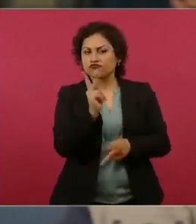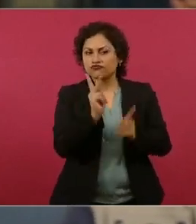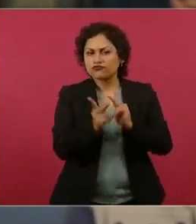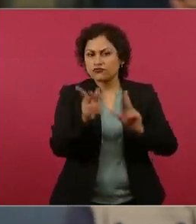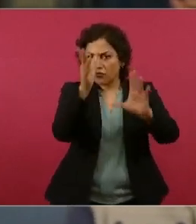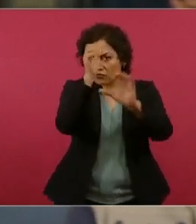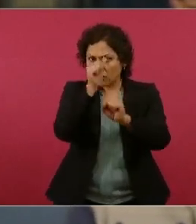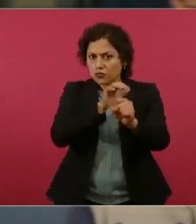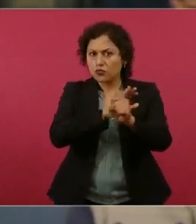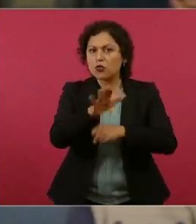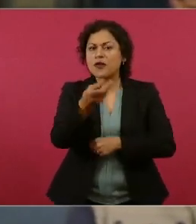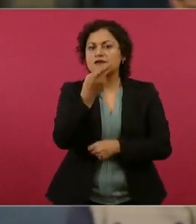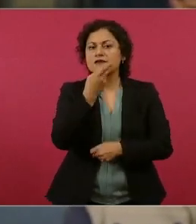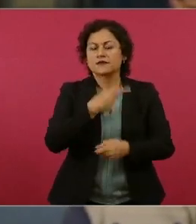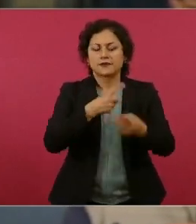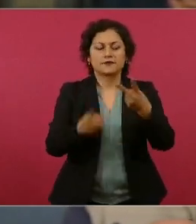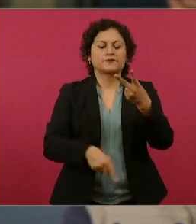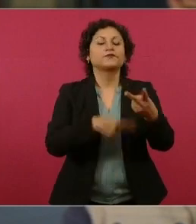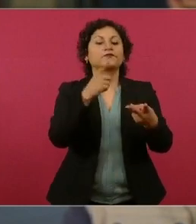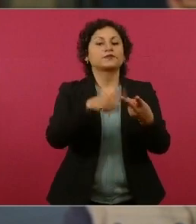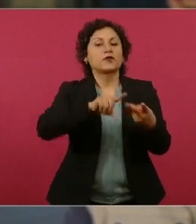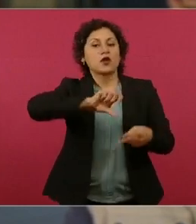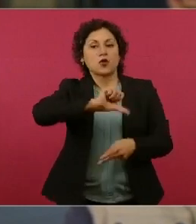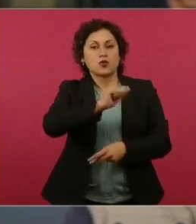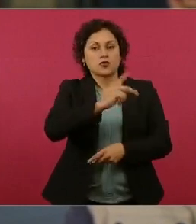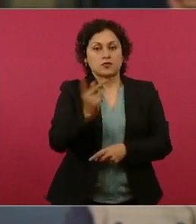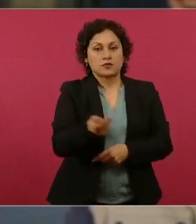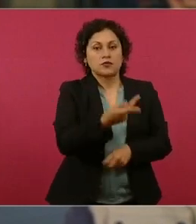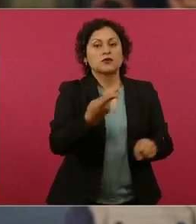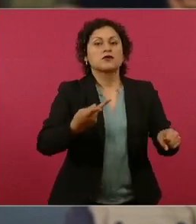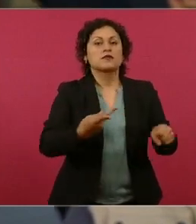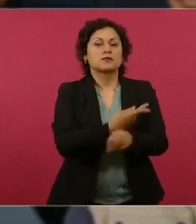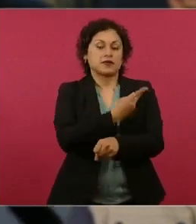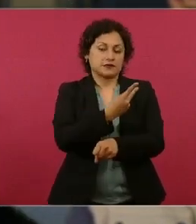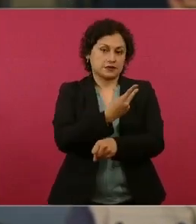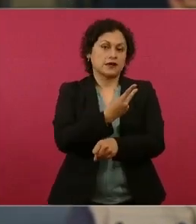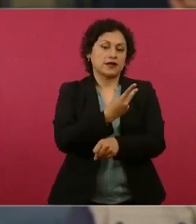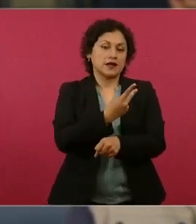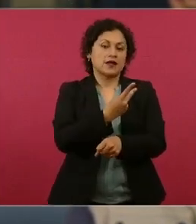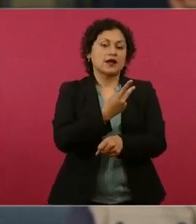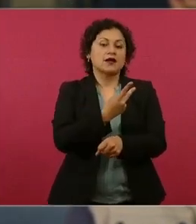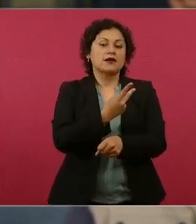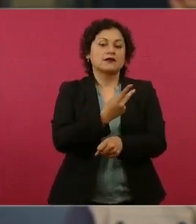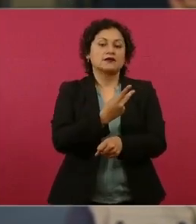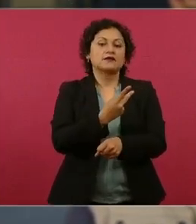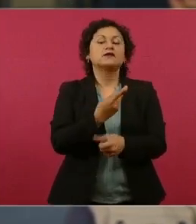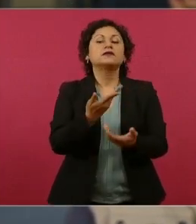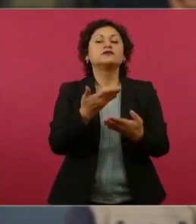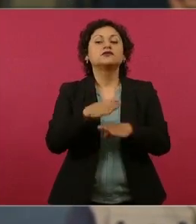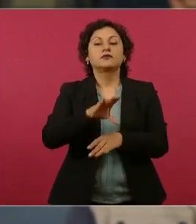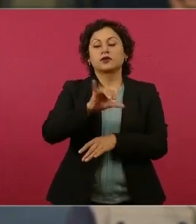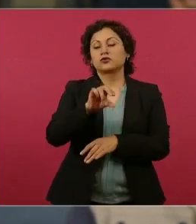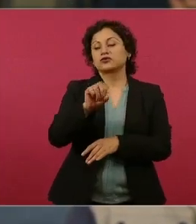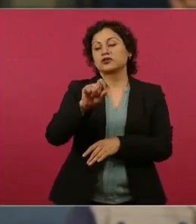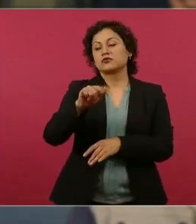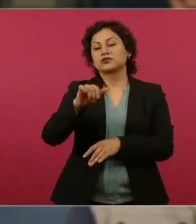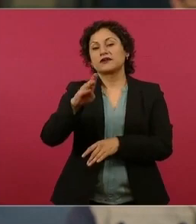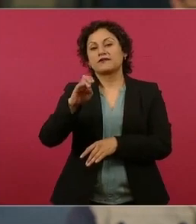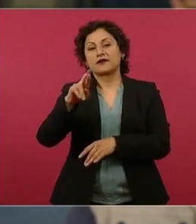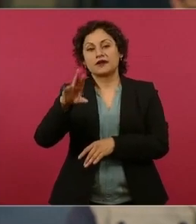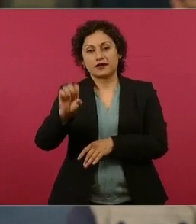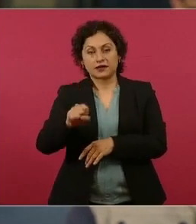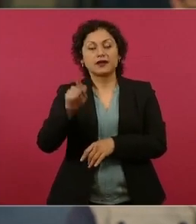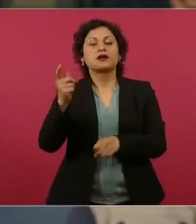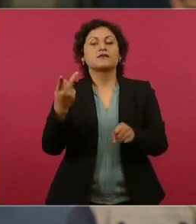la siguiente, su opinión sobre el Tribunal de Tamaulipas que ayer exoneró a José Luis Abarca por el secuestro de los 43